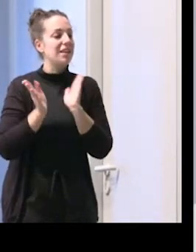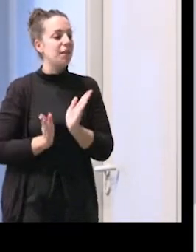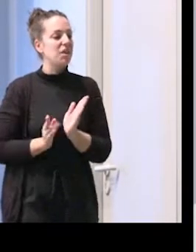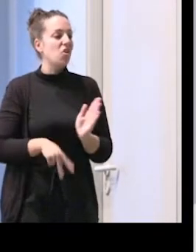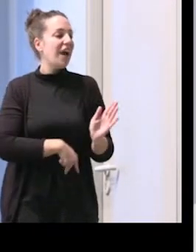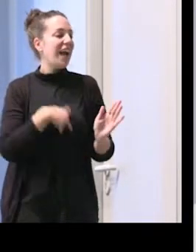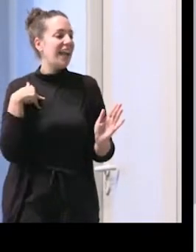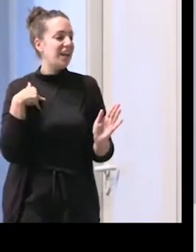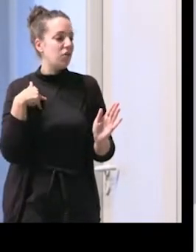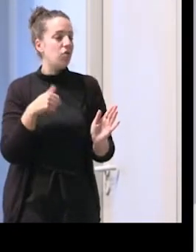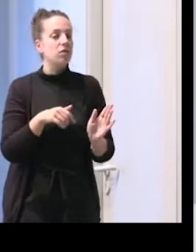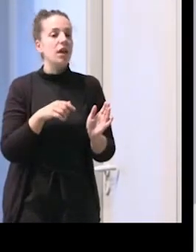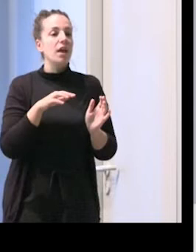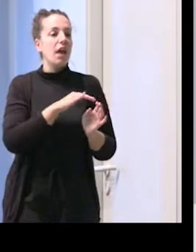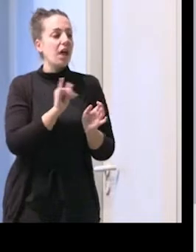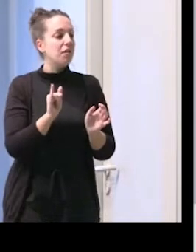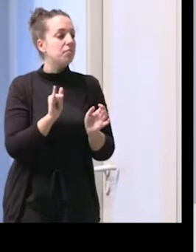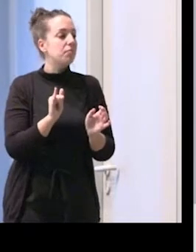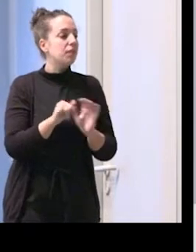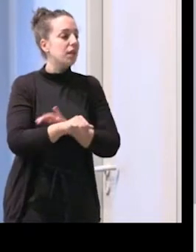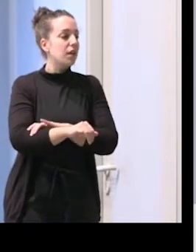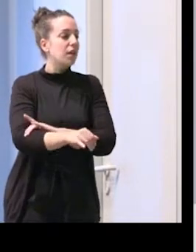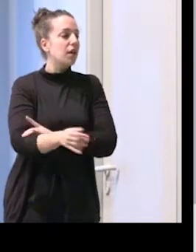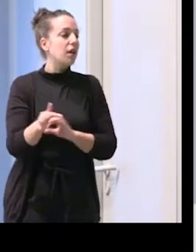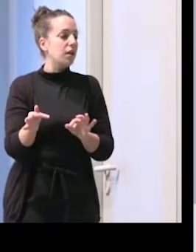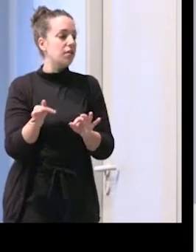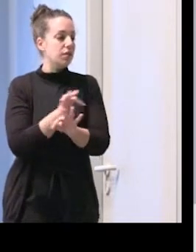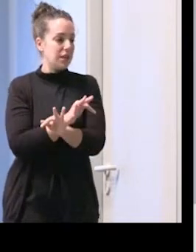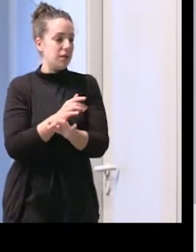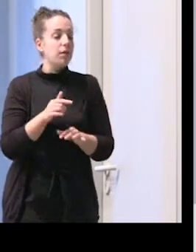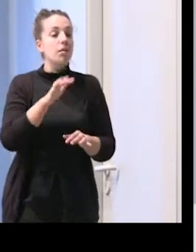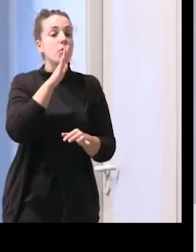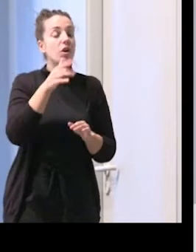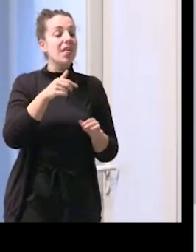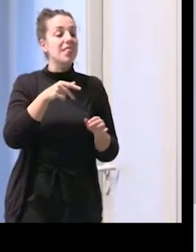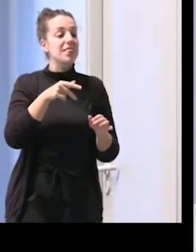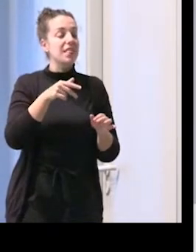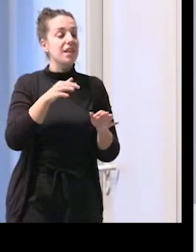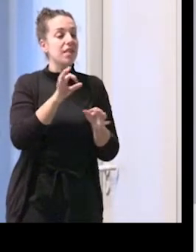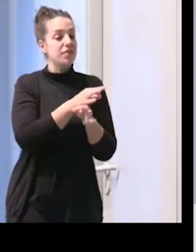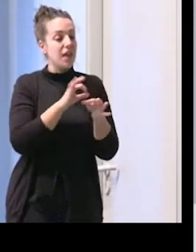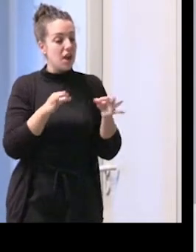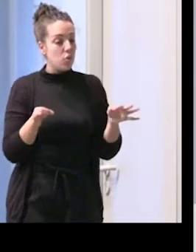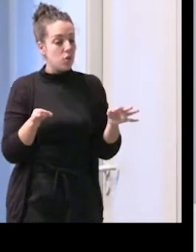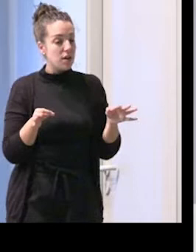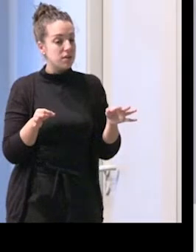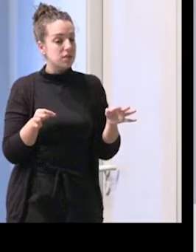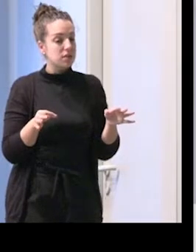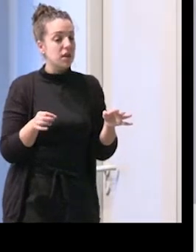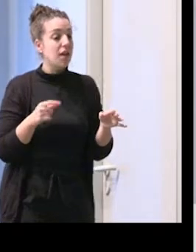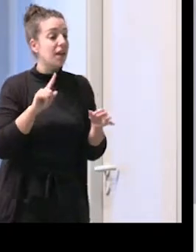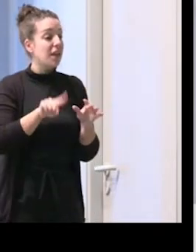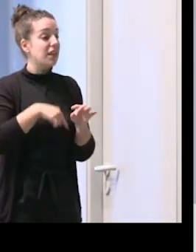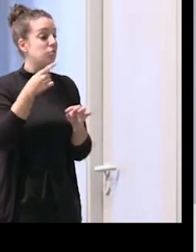alogeneico. Existen una serie de células que han sido bien caracterizadas y estudiadas y después se van a